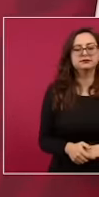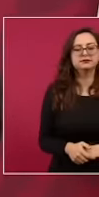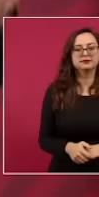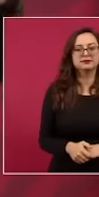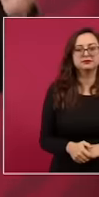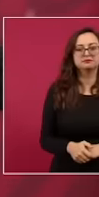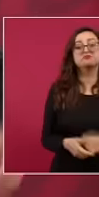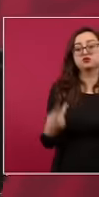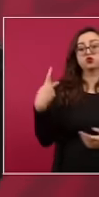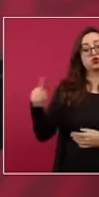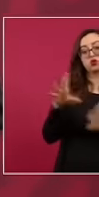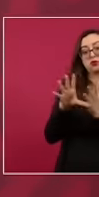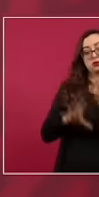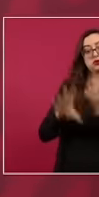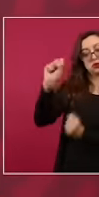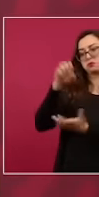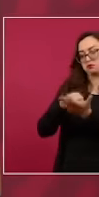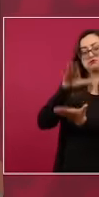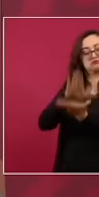Está en la Constitución, ¿no?